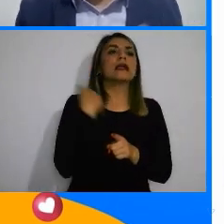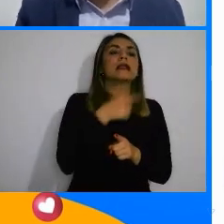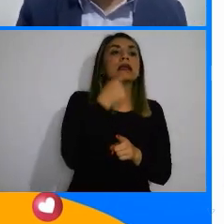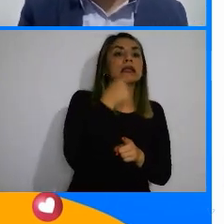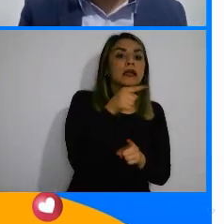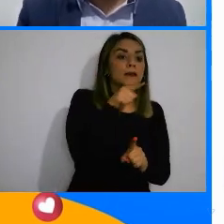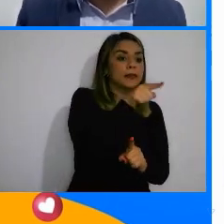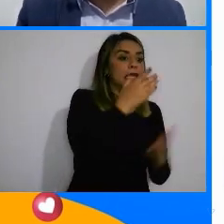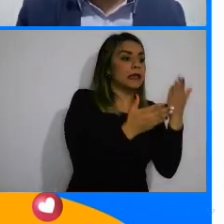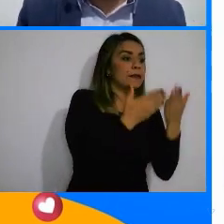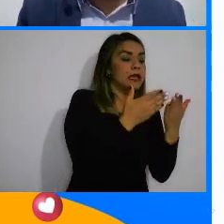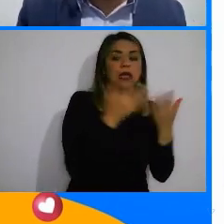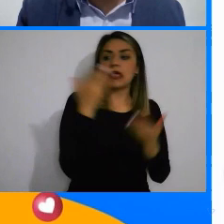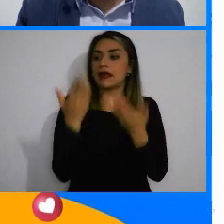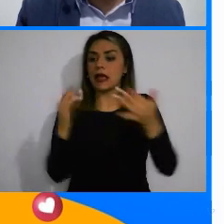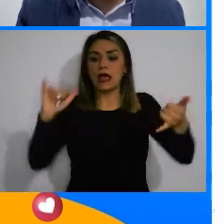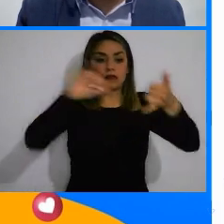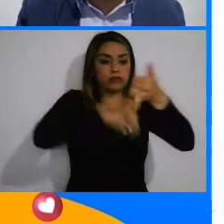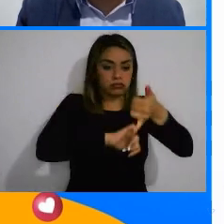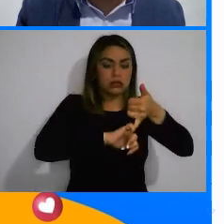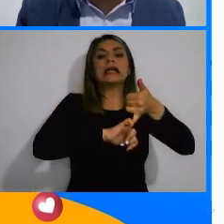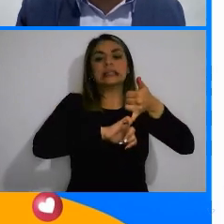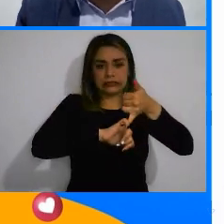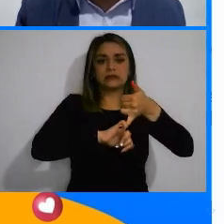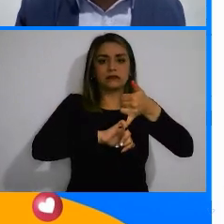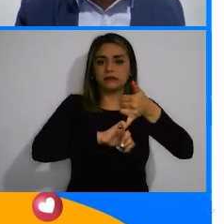una dependa de la otra o no, ¿ok? Bien.